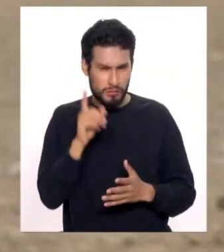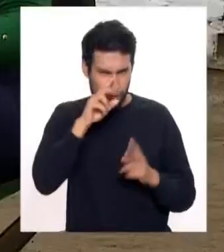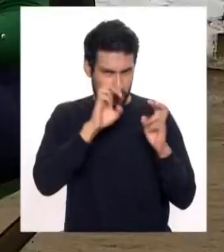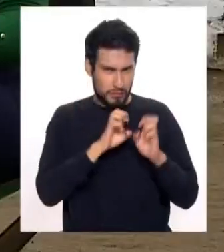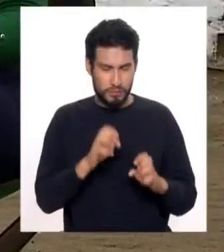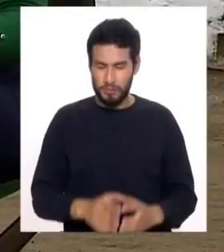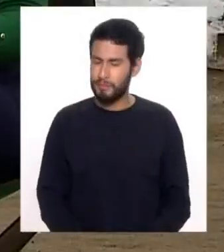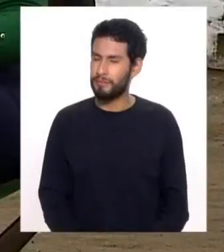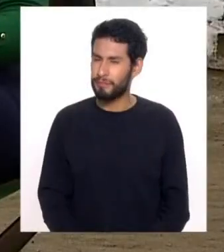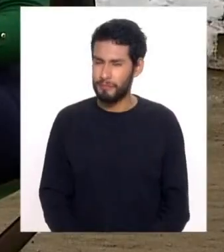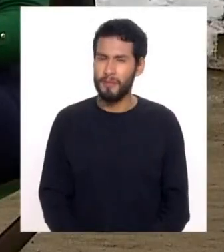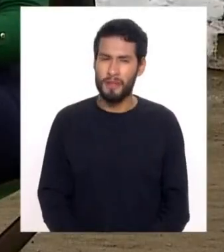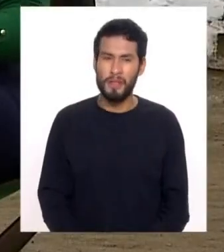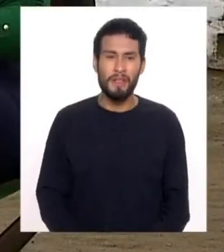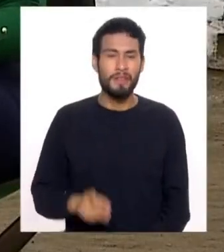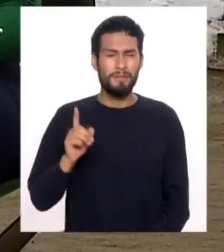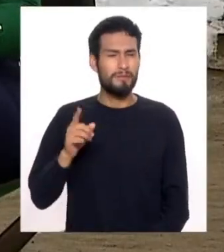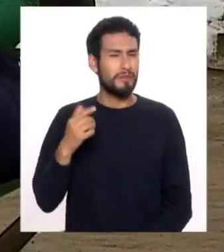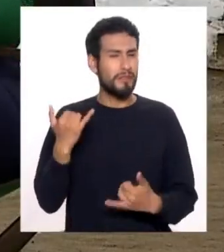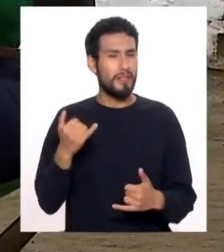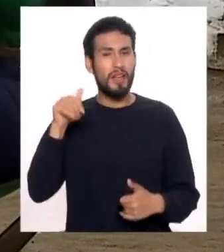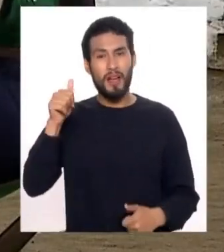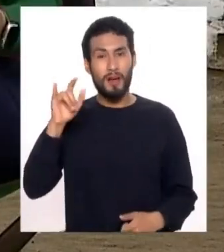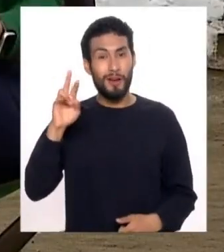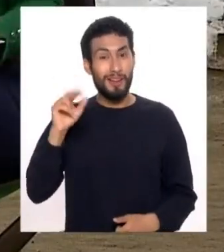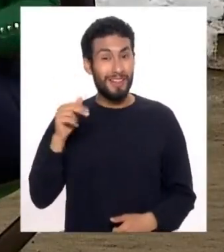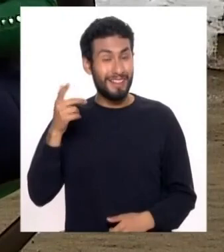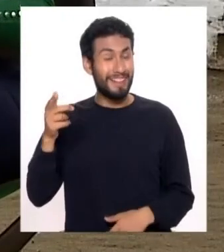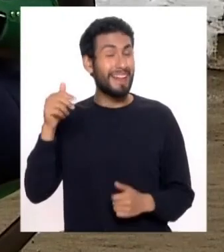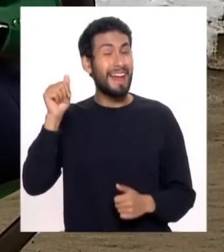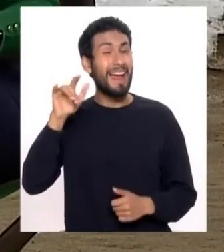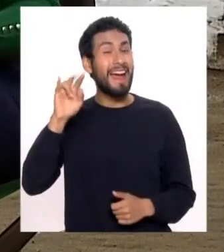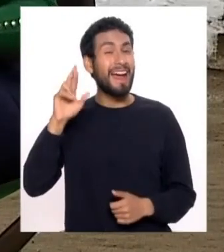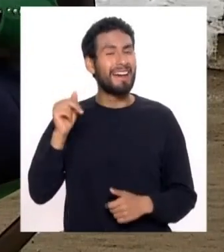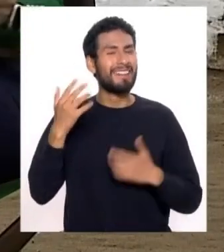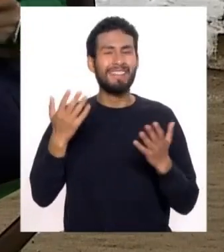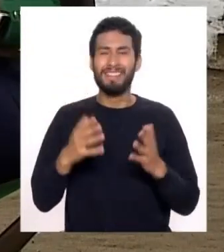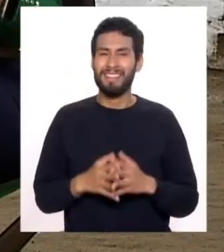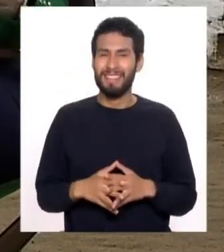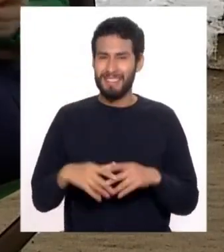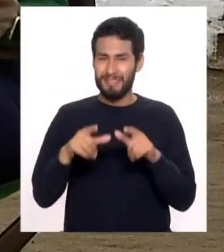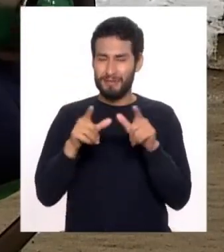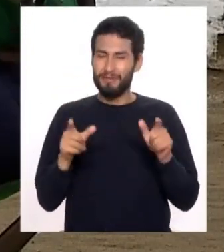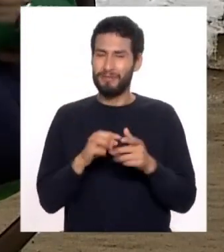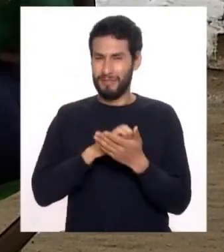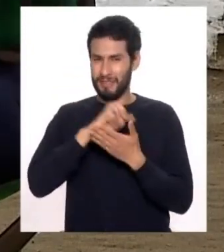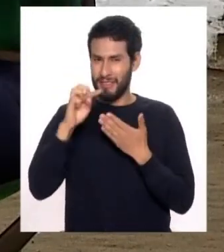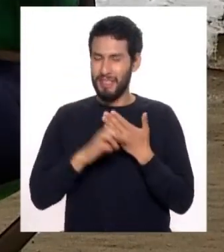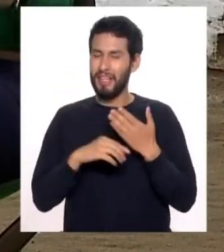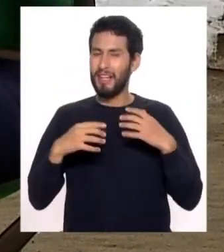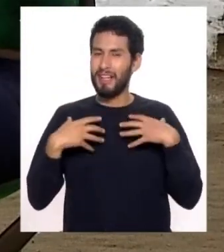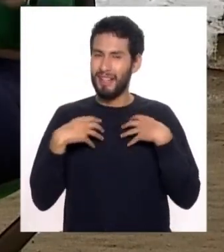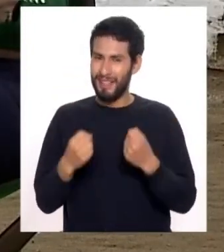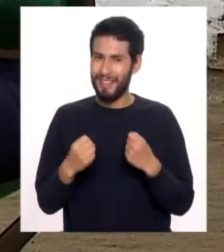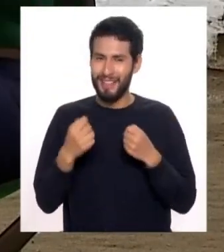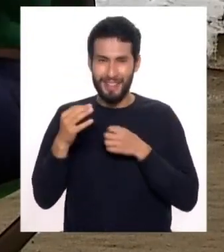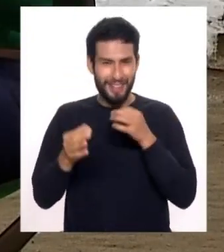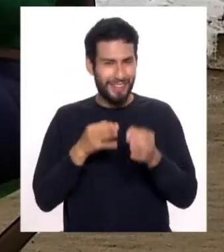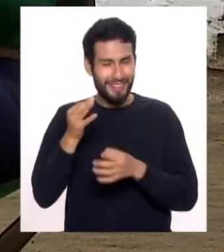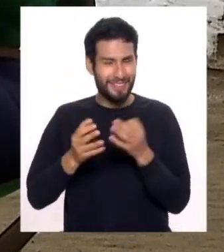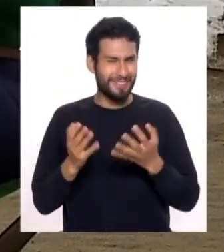Muy bien, doctor. Y ahora estamos con Aura, porque Aura está en una campaña de salud que nos va a